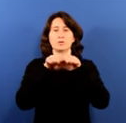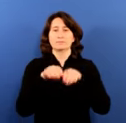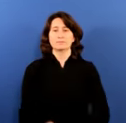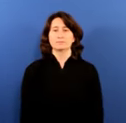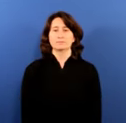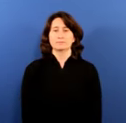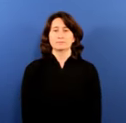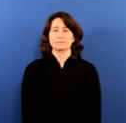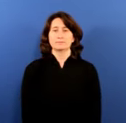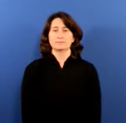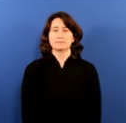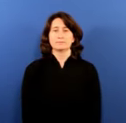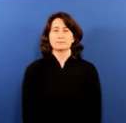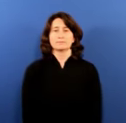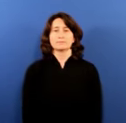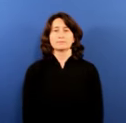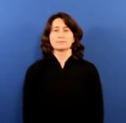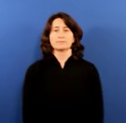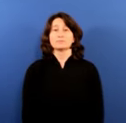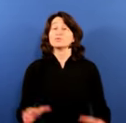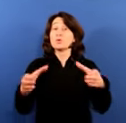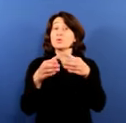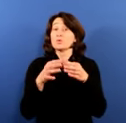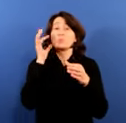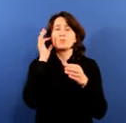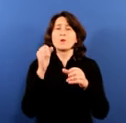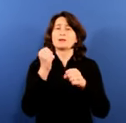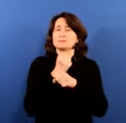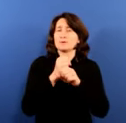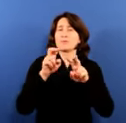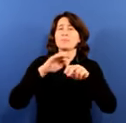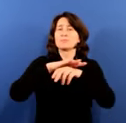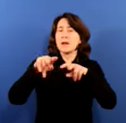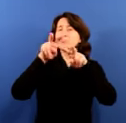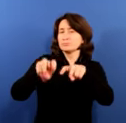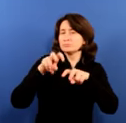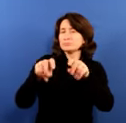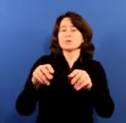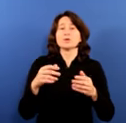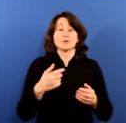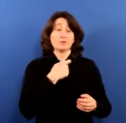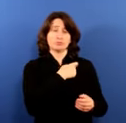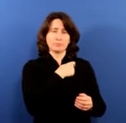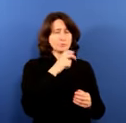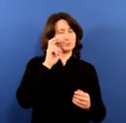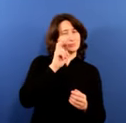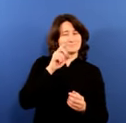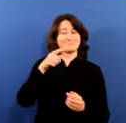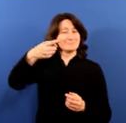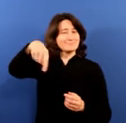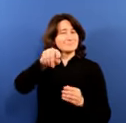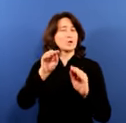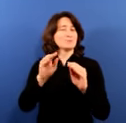mujeres y hombres. Posibilitar el intercambio de experiencias y buenas prácticas a favor de la igualdad de mujeres y hombres del medio